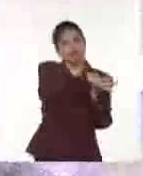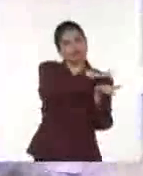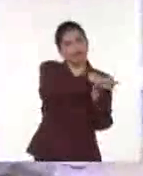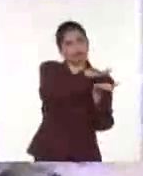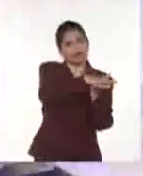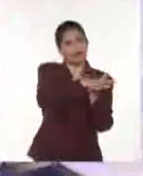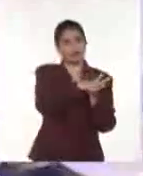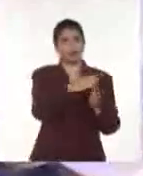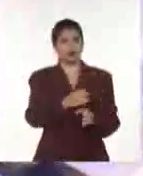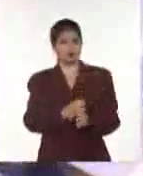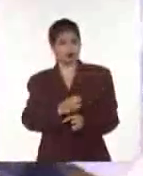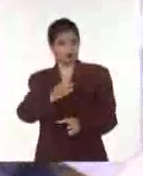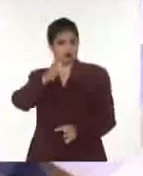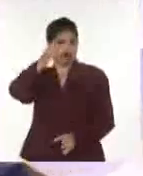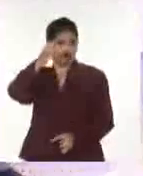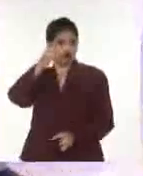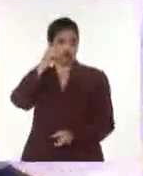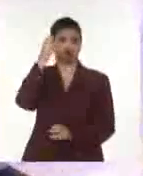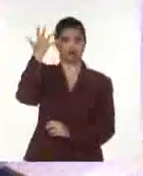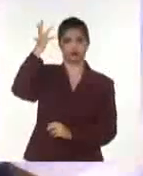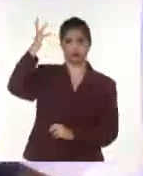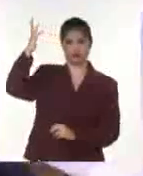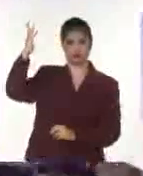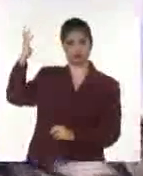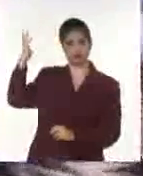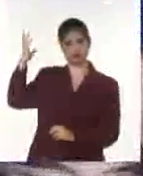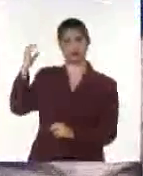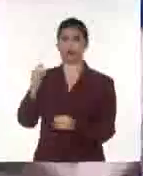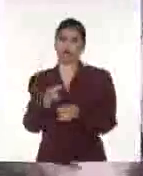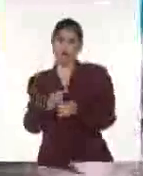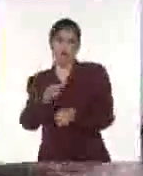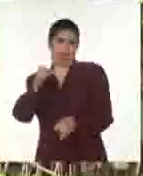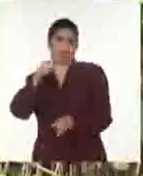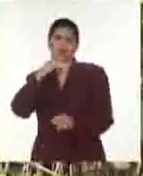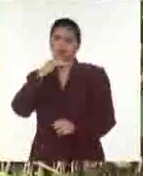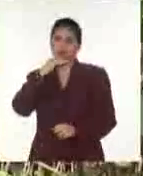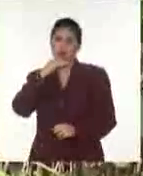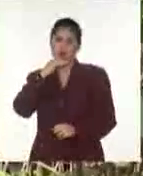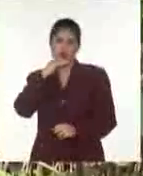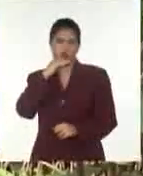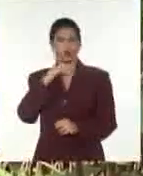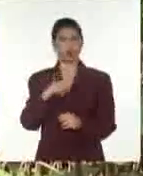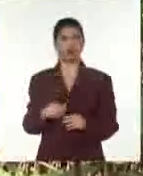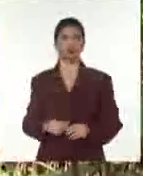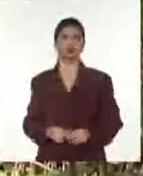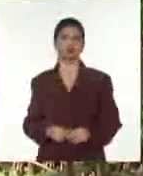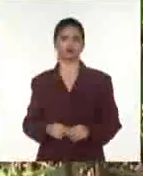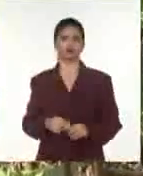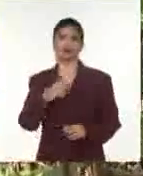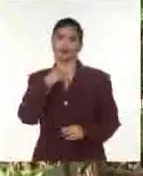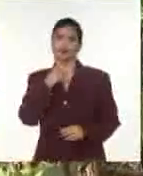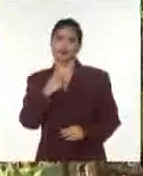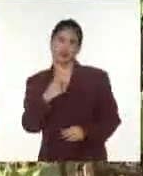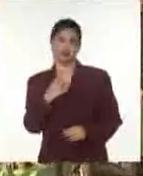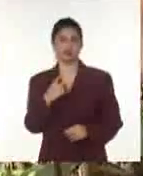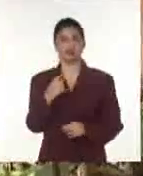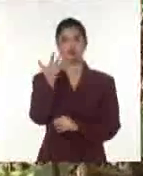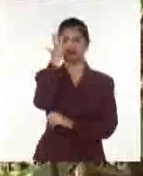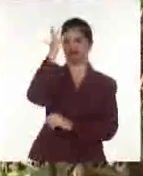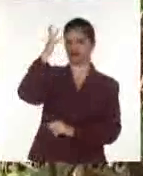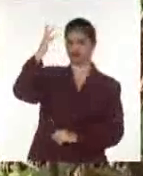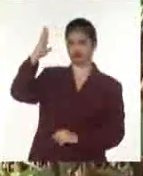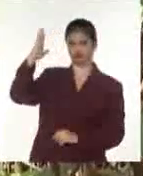sumideros del ecosistema de carbono azul, o en este caso el ecosistema de manglar. Dígase la biomasa viva, la